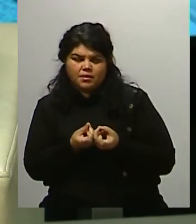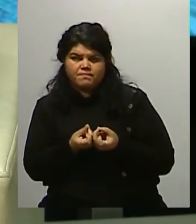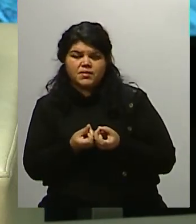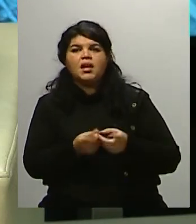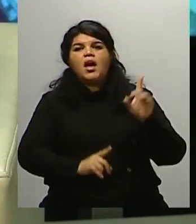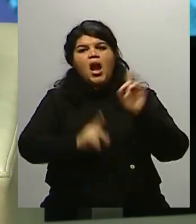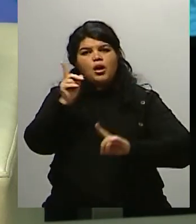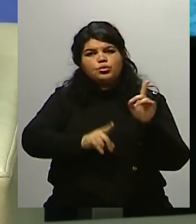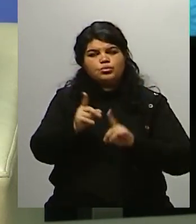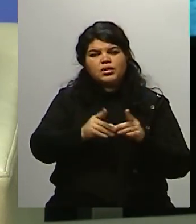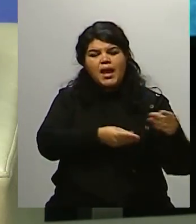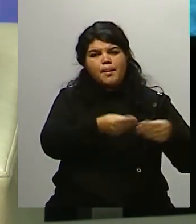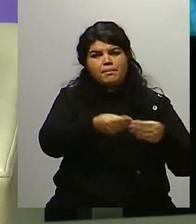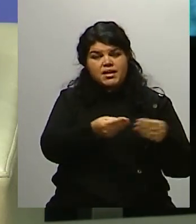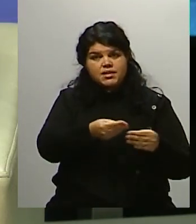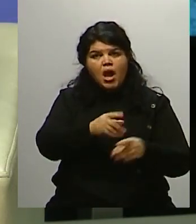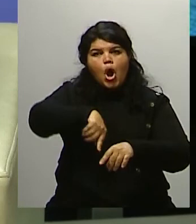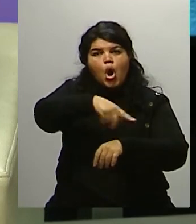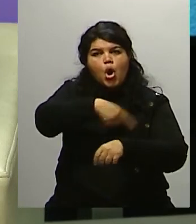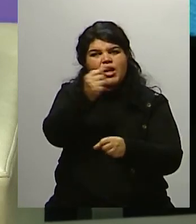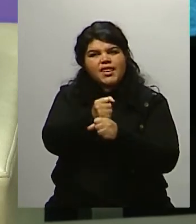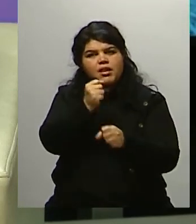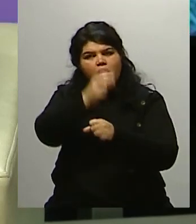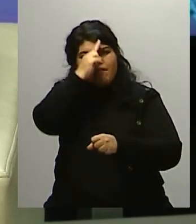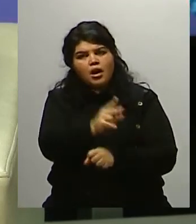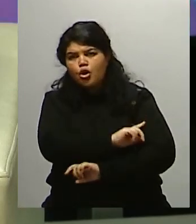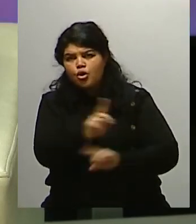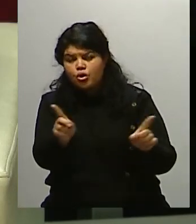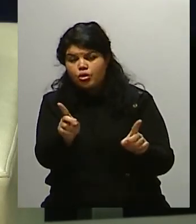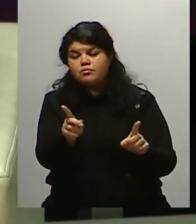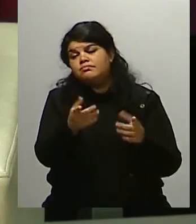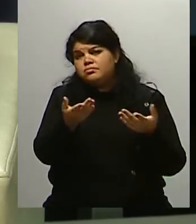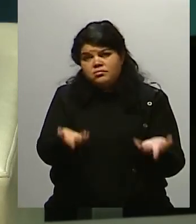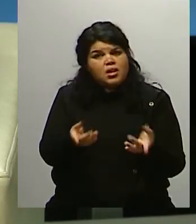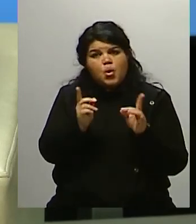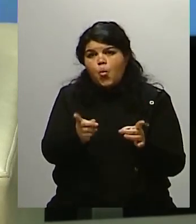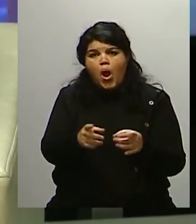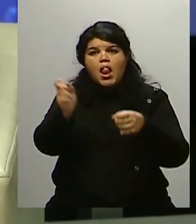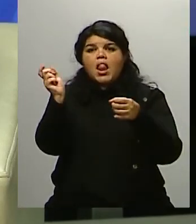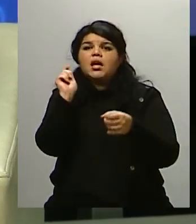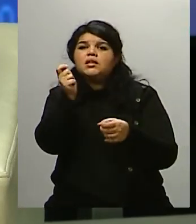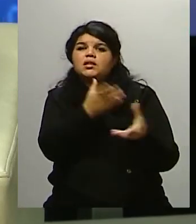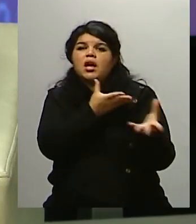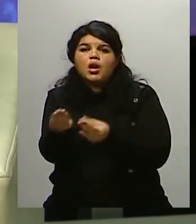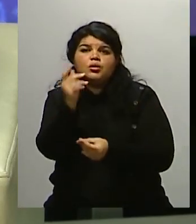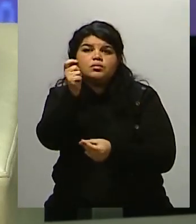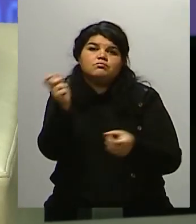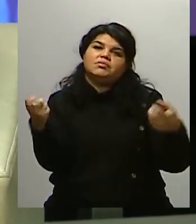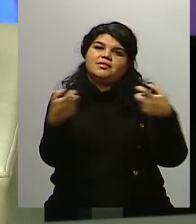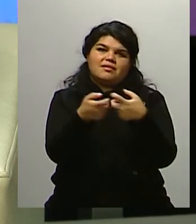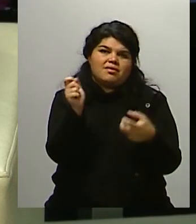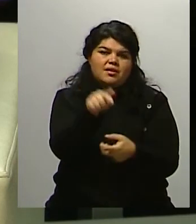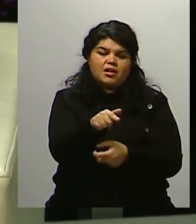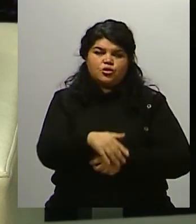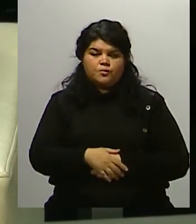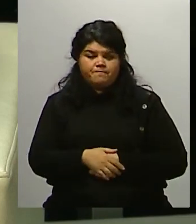las empresas se han transformado en grandes empresas, la pequeña pyme, la que puede subsistir, subsiste, y la que no es absorbida, como hablábamos más